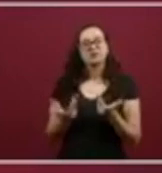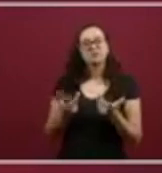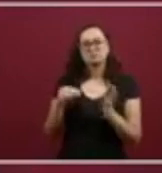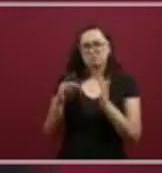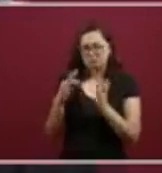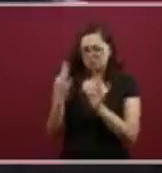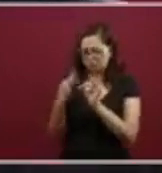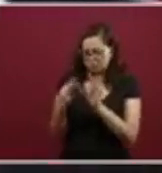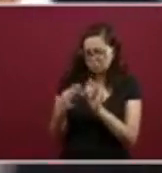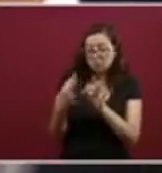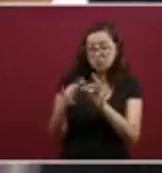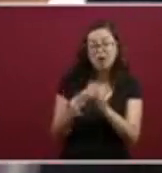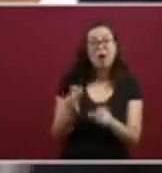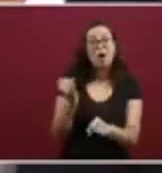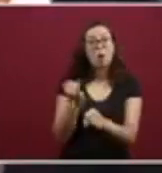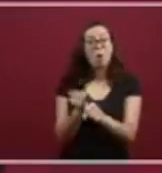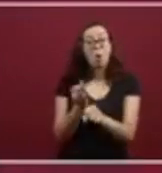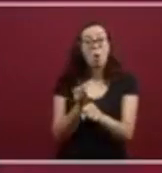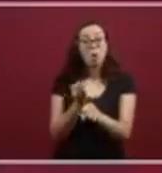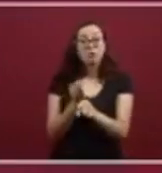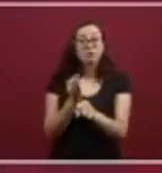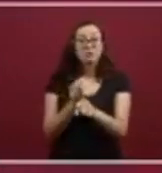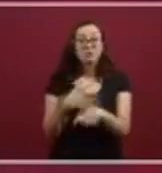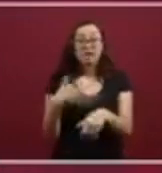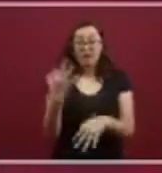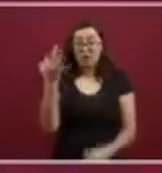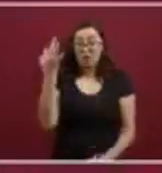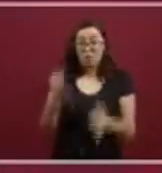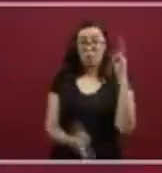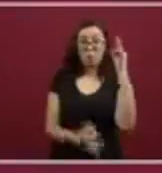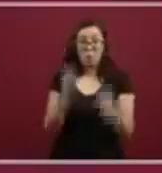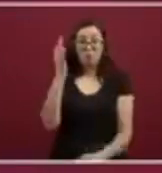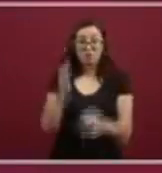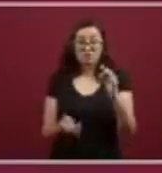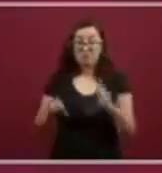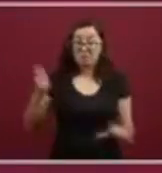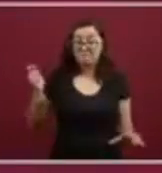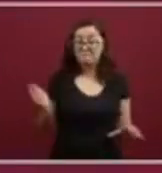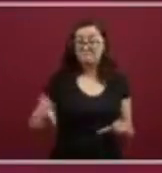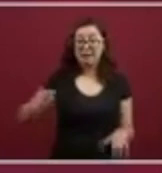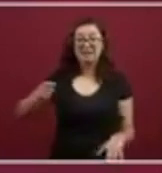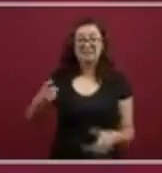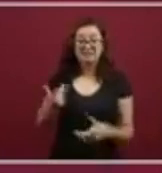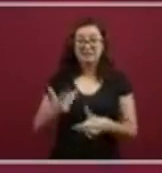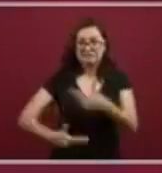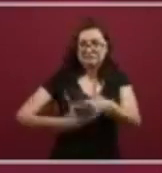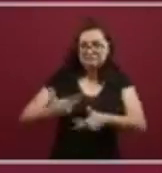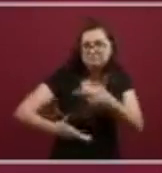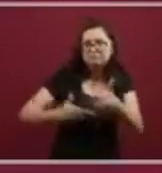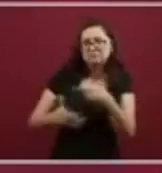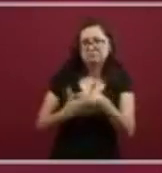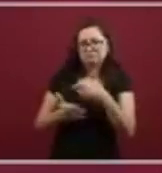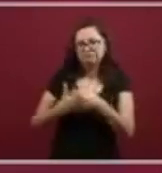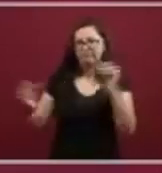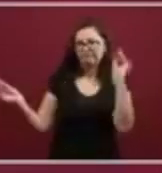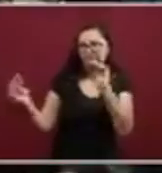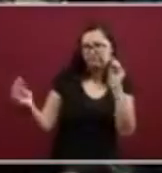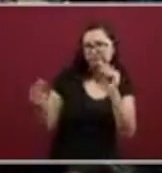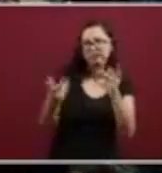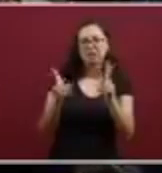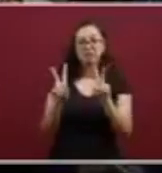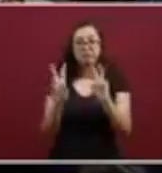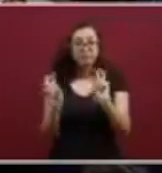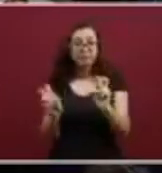controversia que está por resolverse en el Poder Judicial sobre este